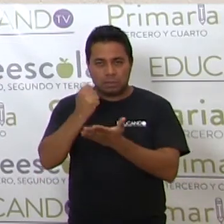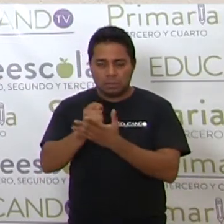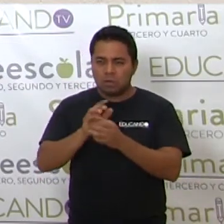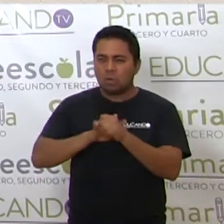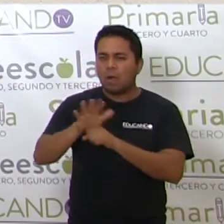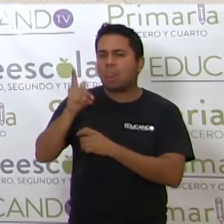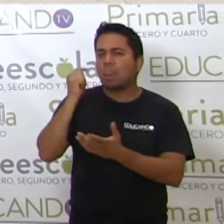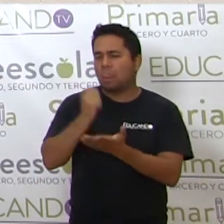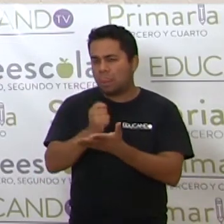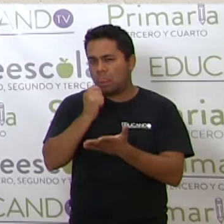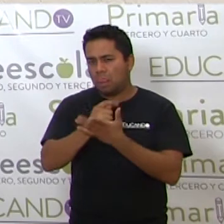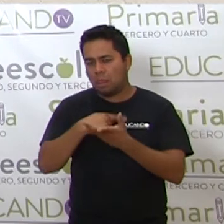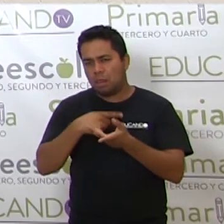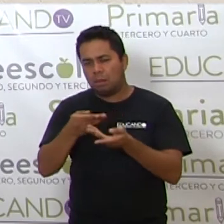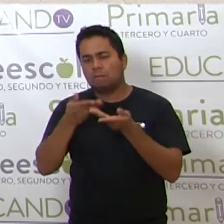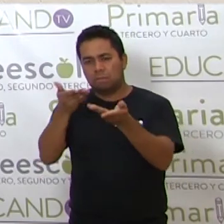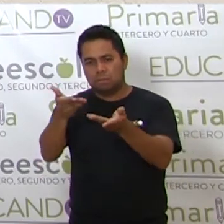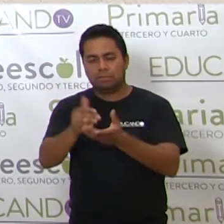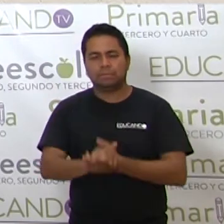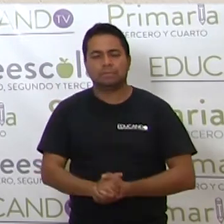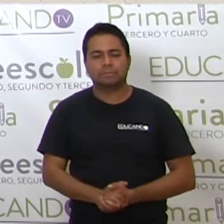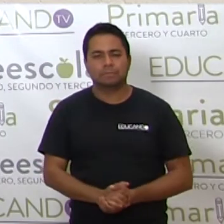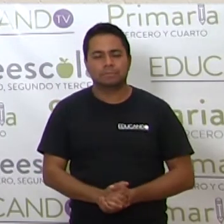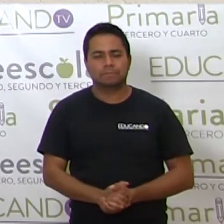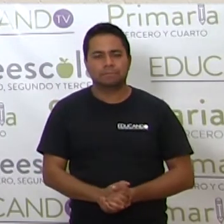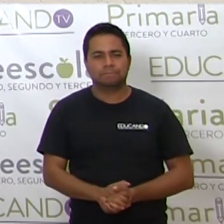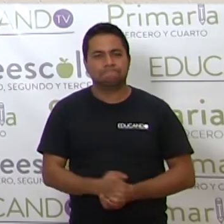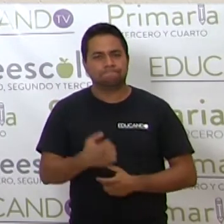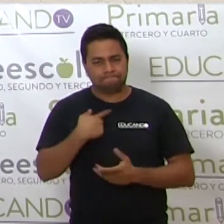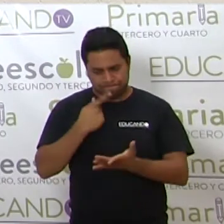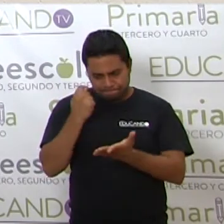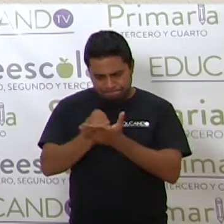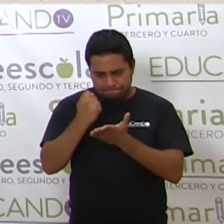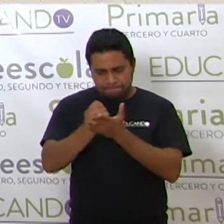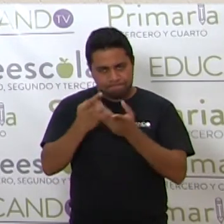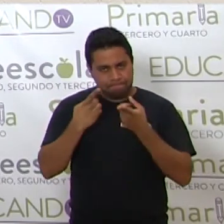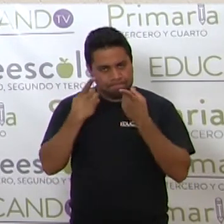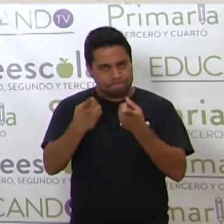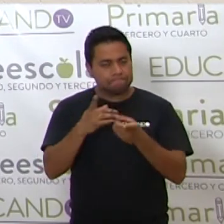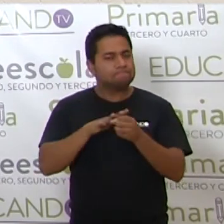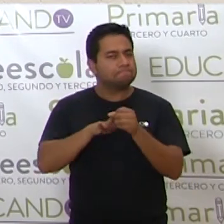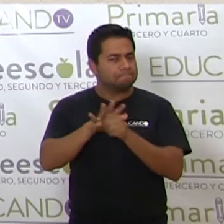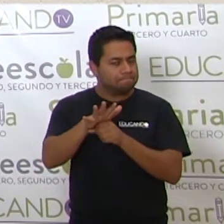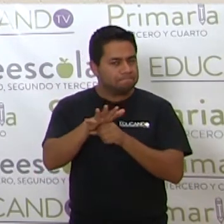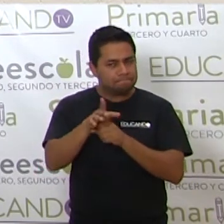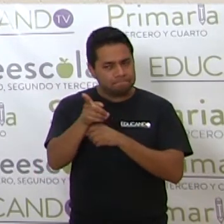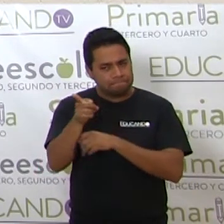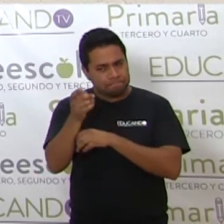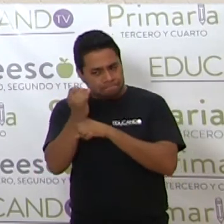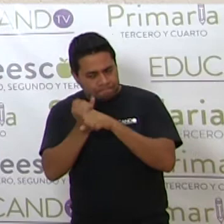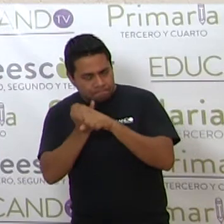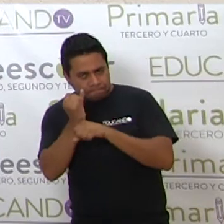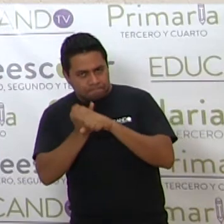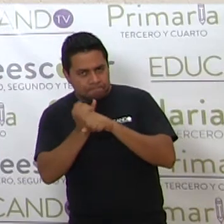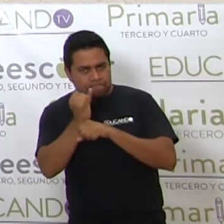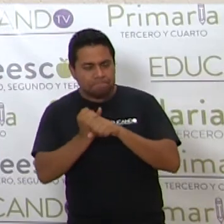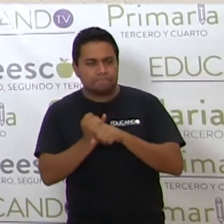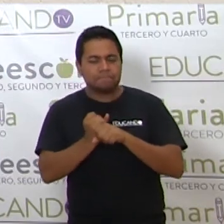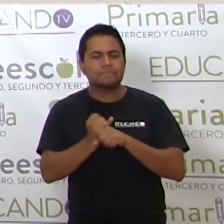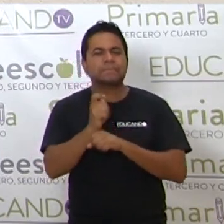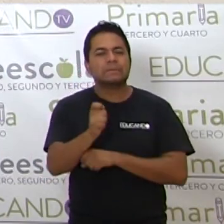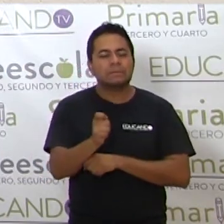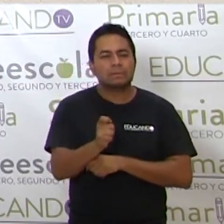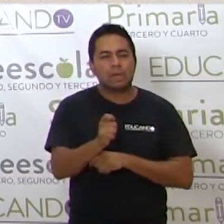tarea se acuerdan que les dejé de tarea que investigarán cuales tipos de ferias